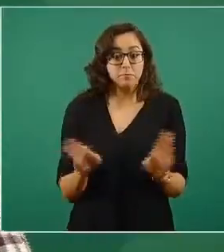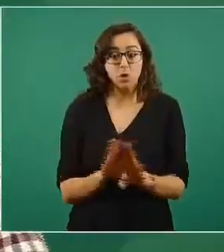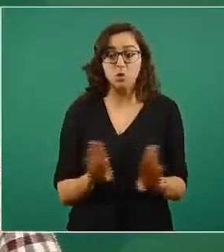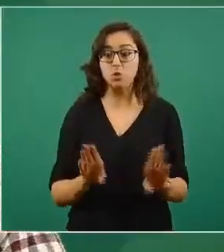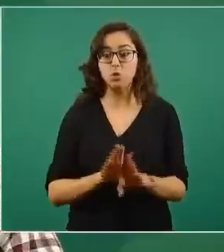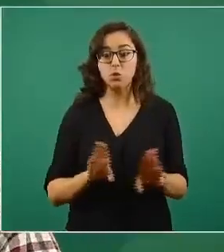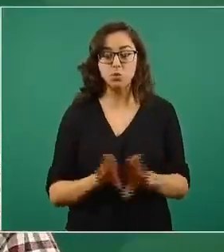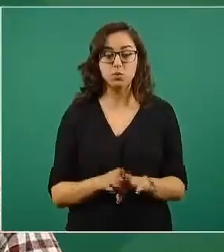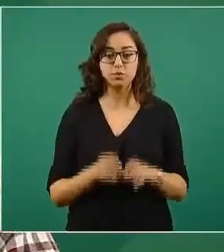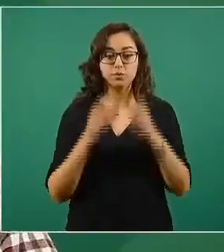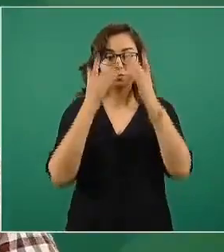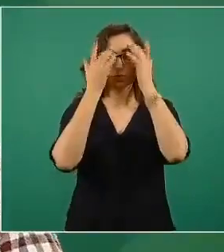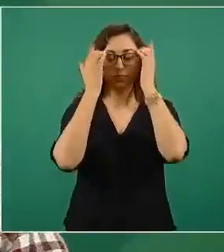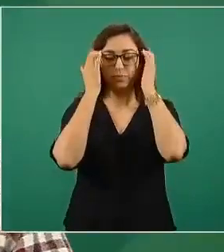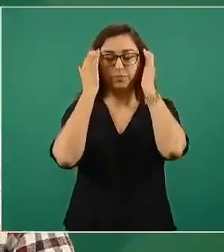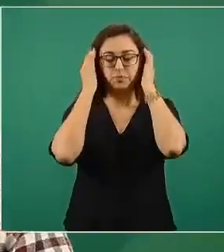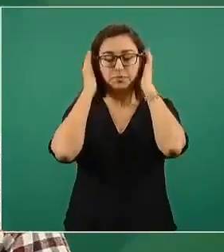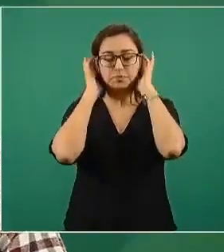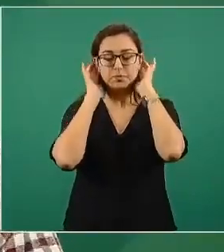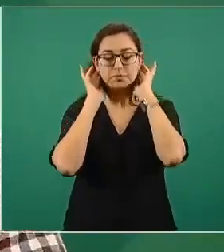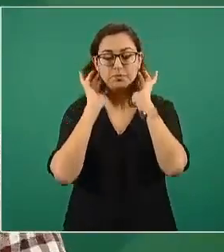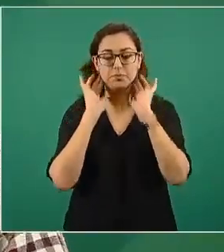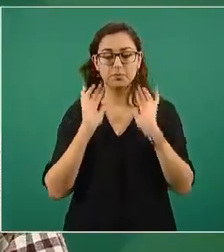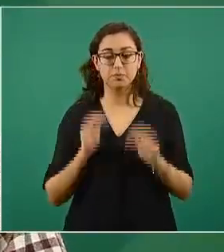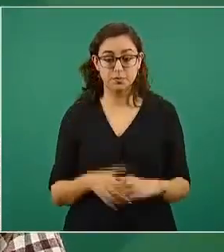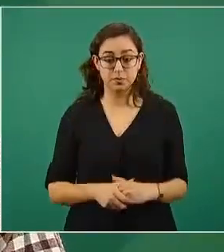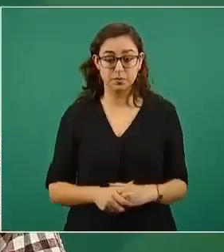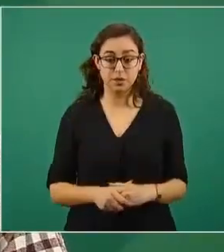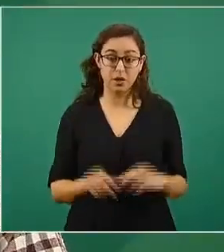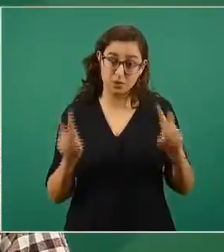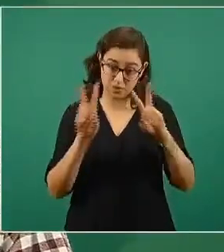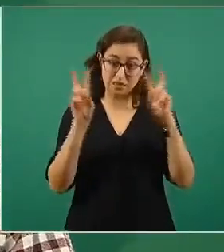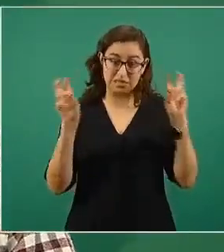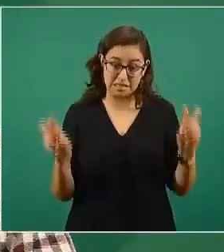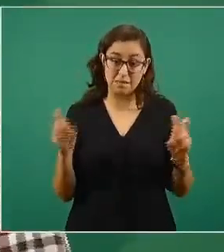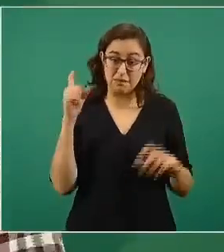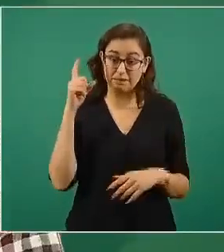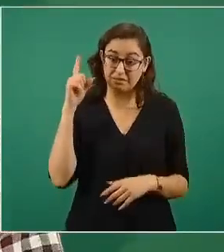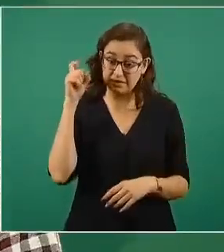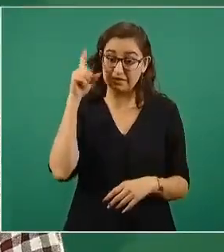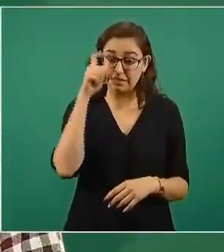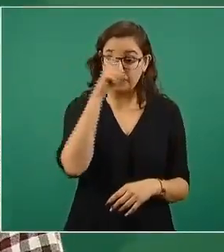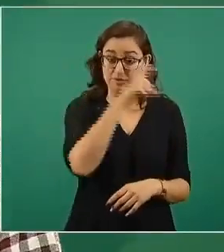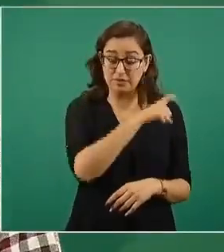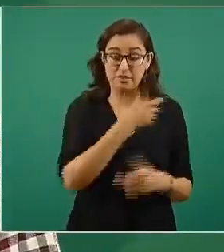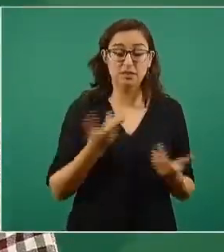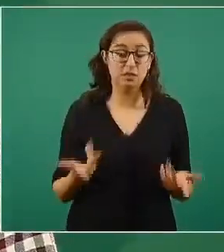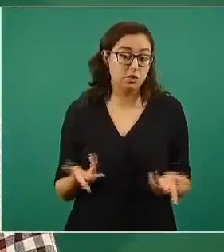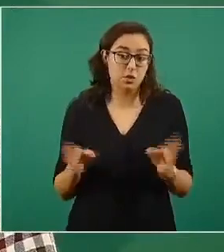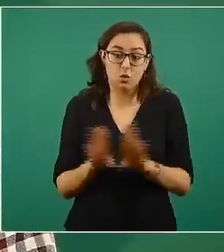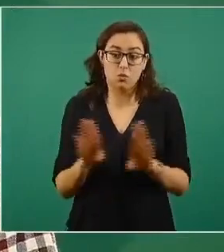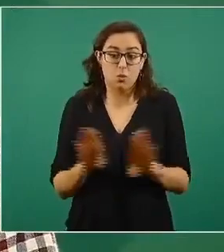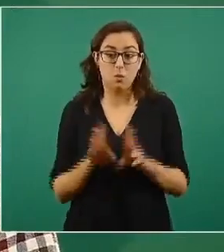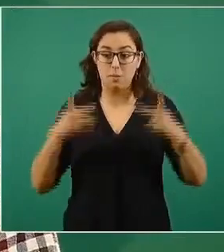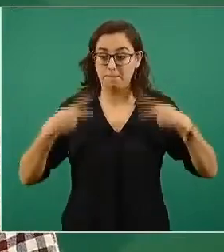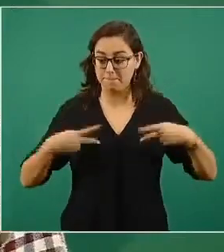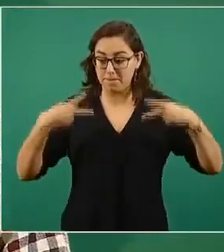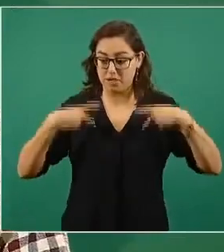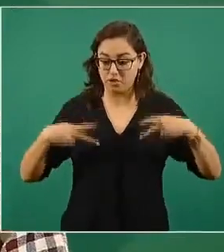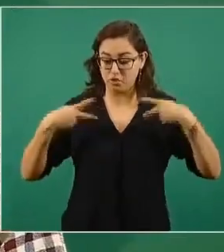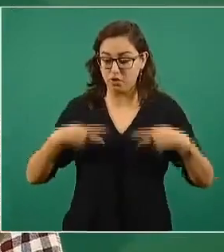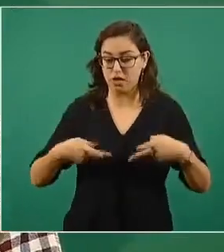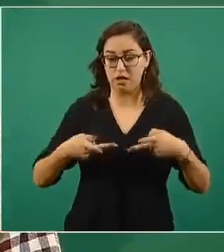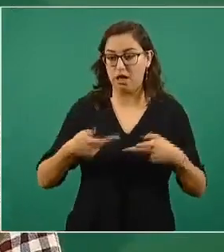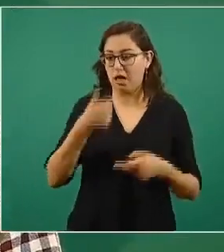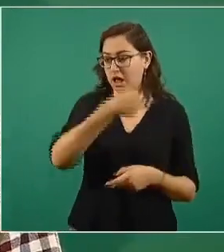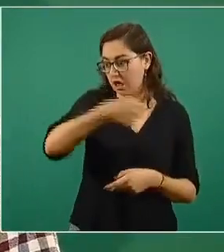es un asunto complejo. Hay un principio ético de la ética médica fundamental, que es el respeto a la autonomía de las personas. Las